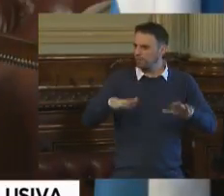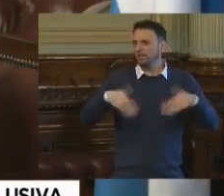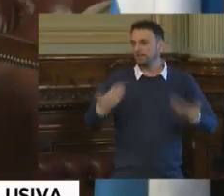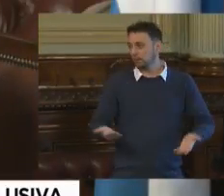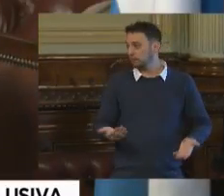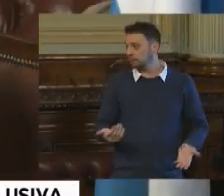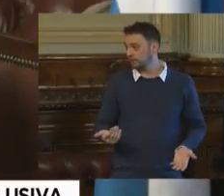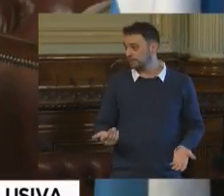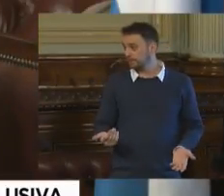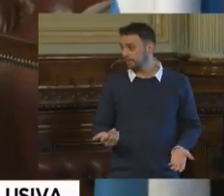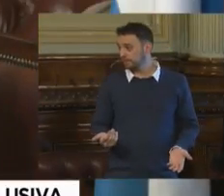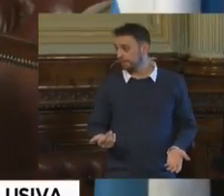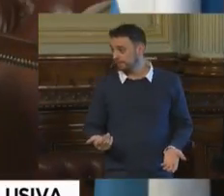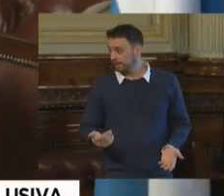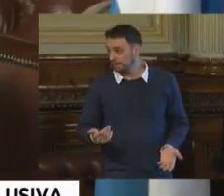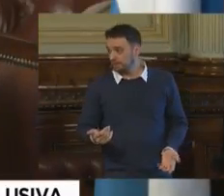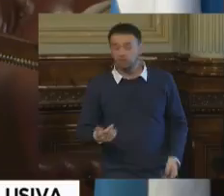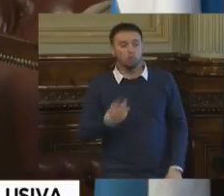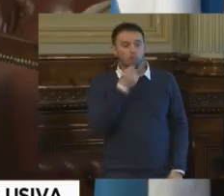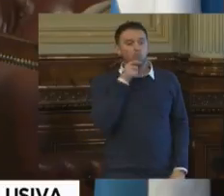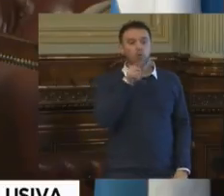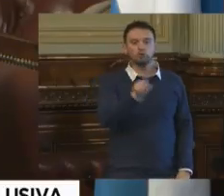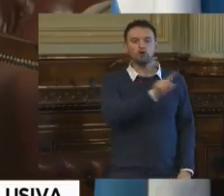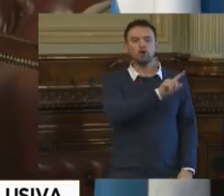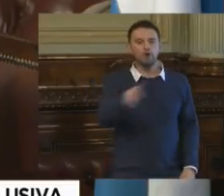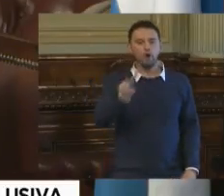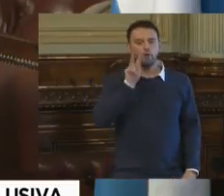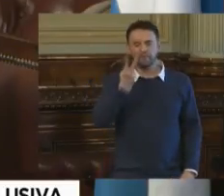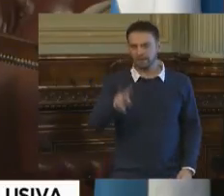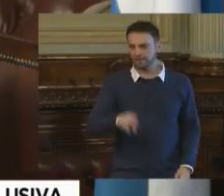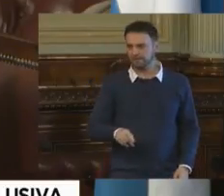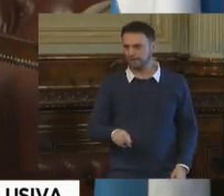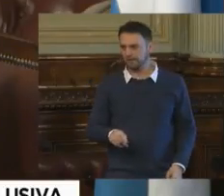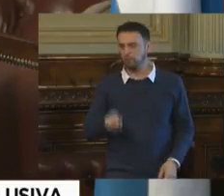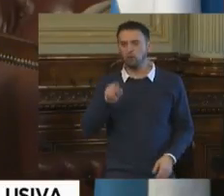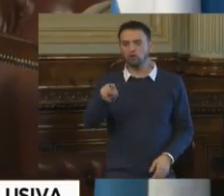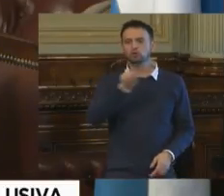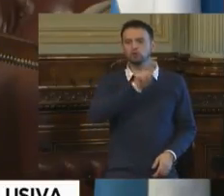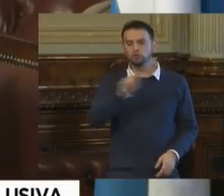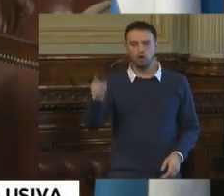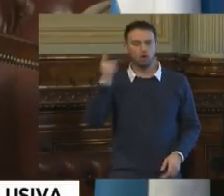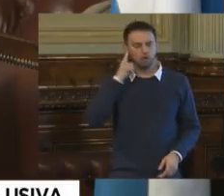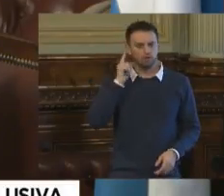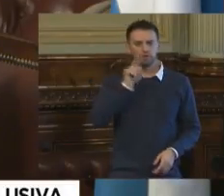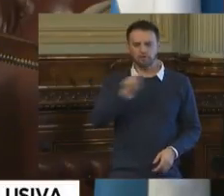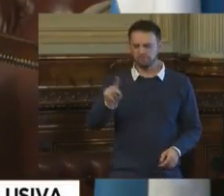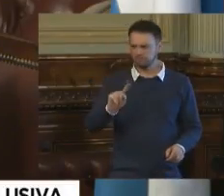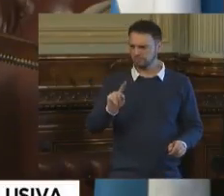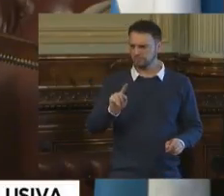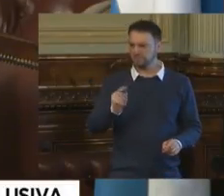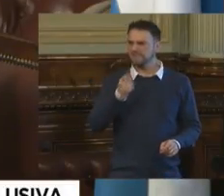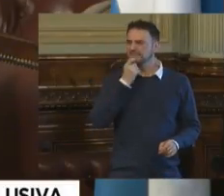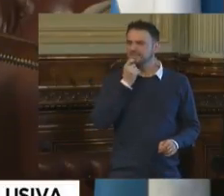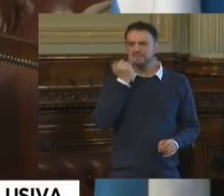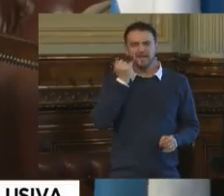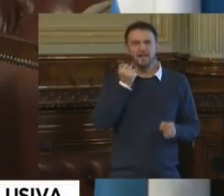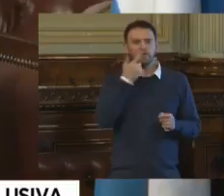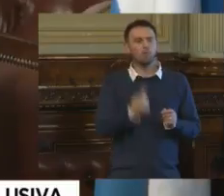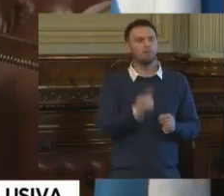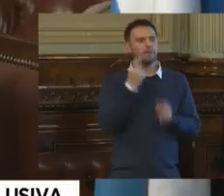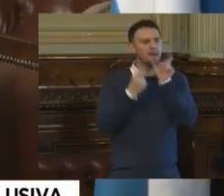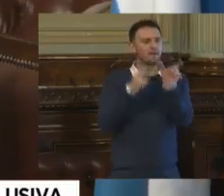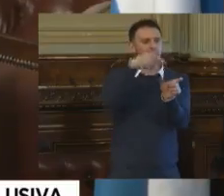yo te define por persona a partir del no no sos no vidente y es algo que en un